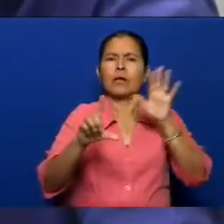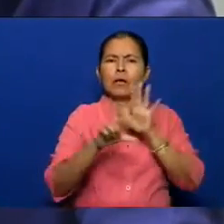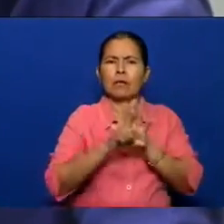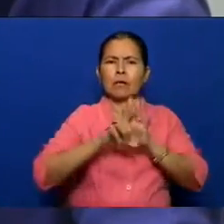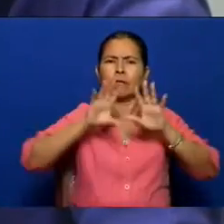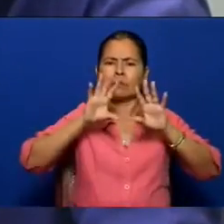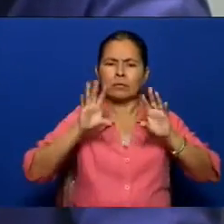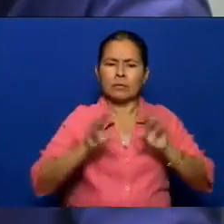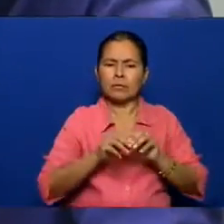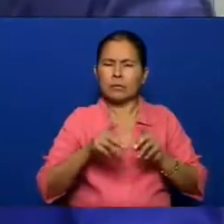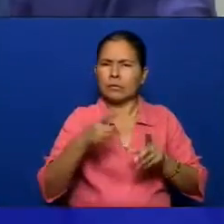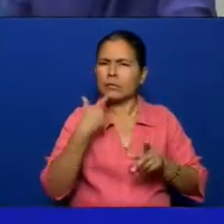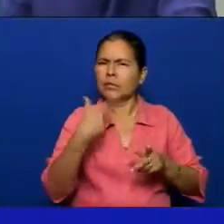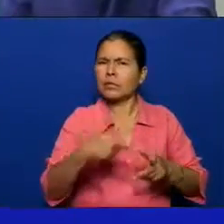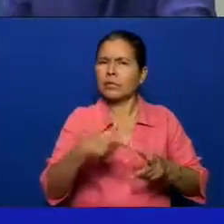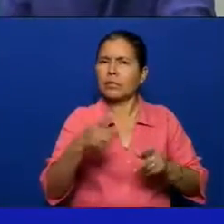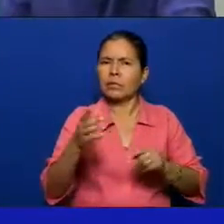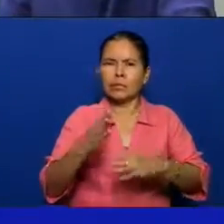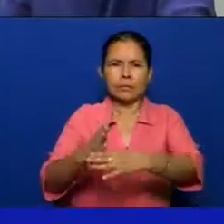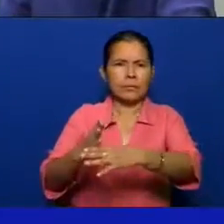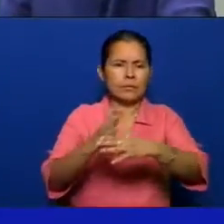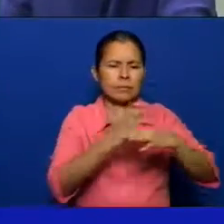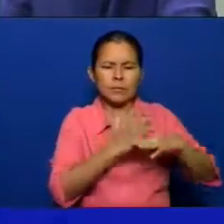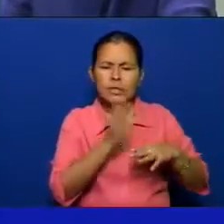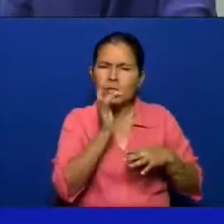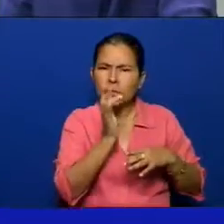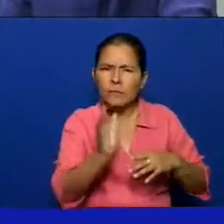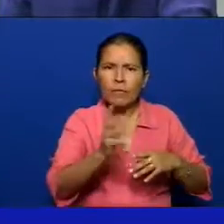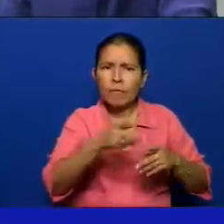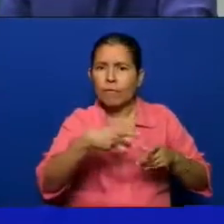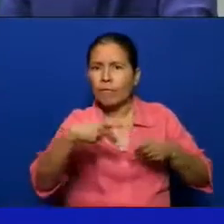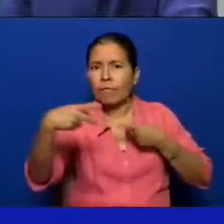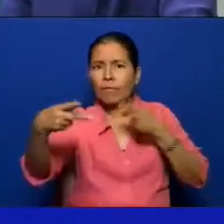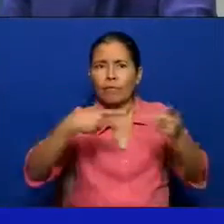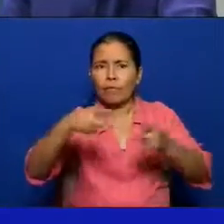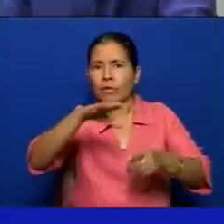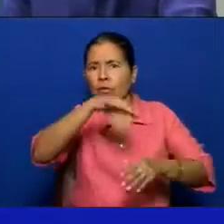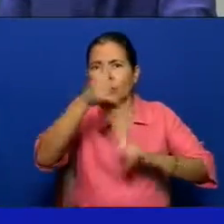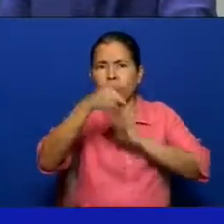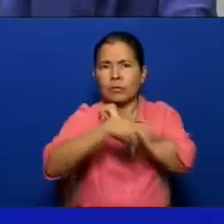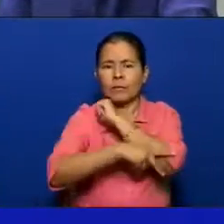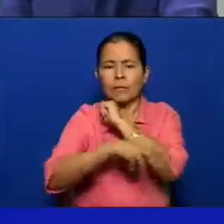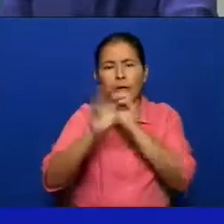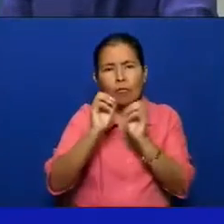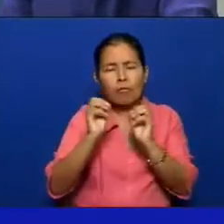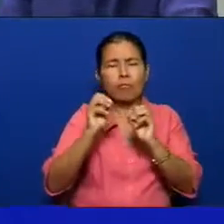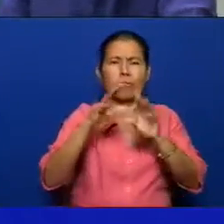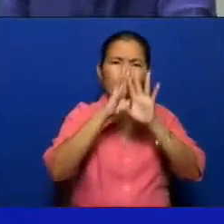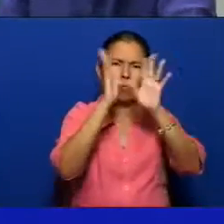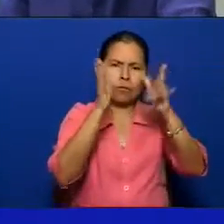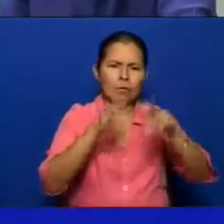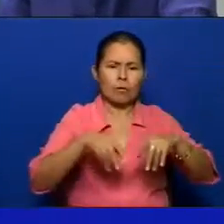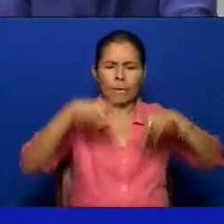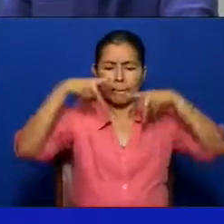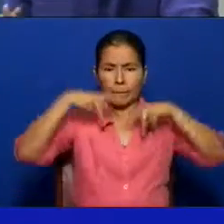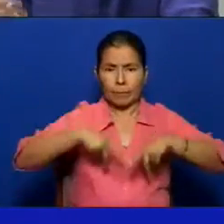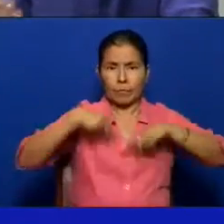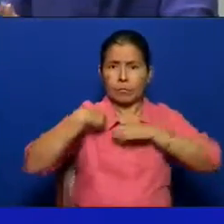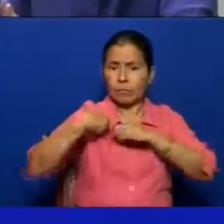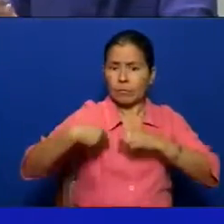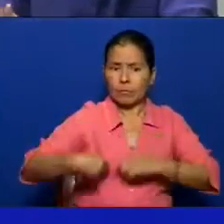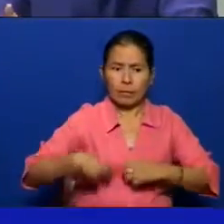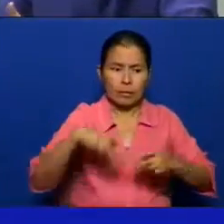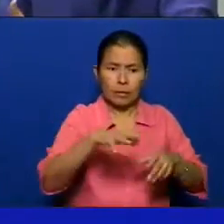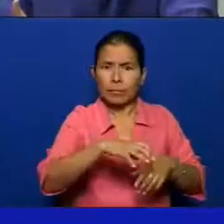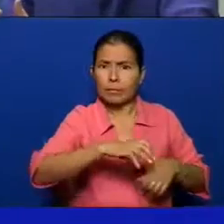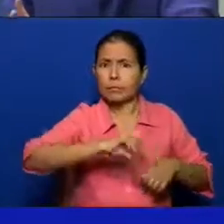contra la Trata de Personas para que ningún niño o niña o mujer, ningún ser humano pueda ser